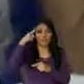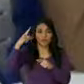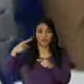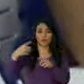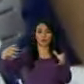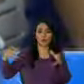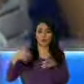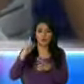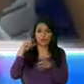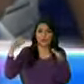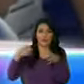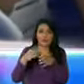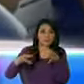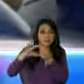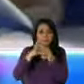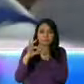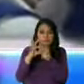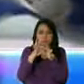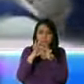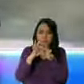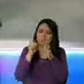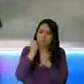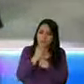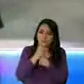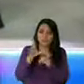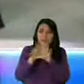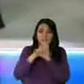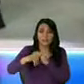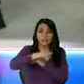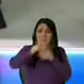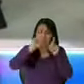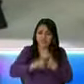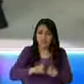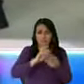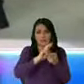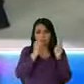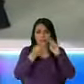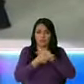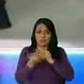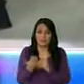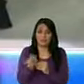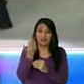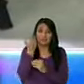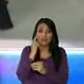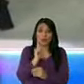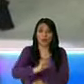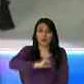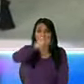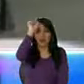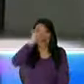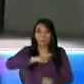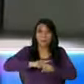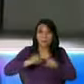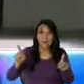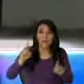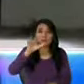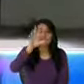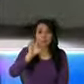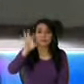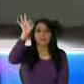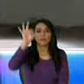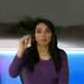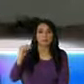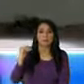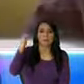afirma que el Código de la Democracia debe ser reformado totalmente y regresar al método de elección que establece un ganador siempre y cuando se supere el 50%